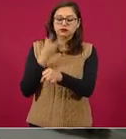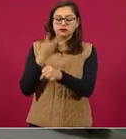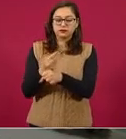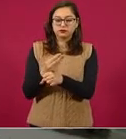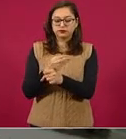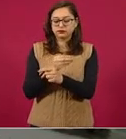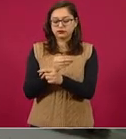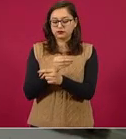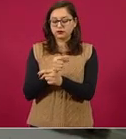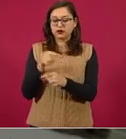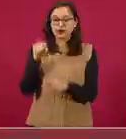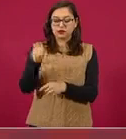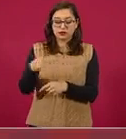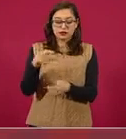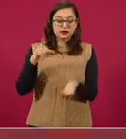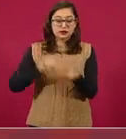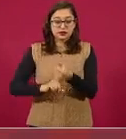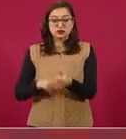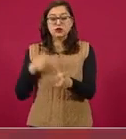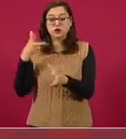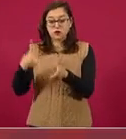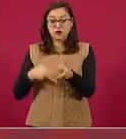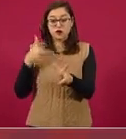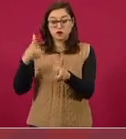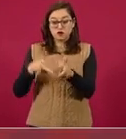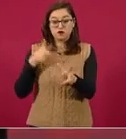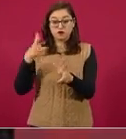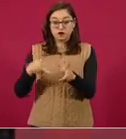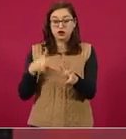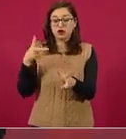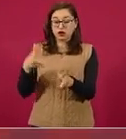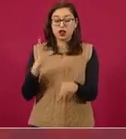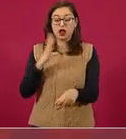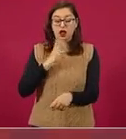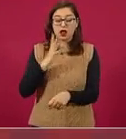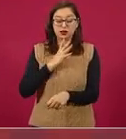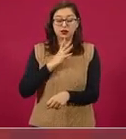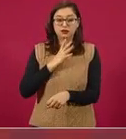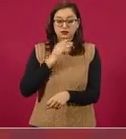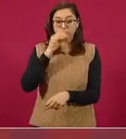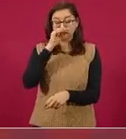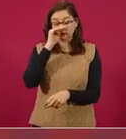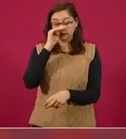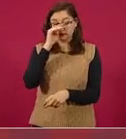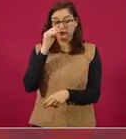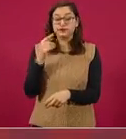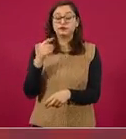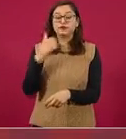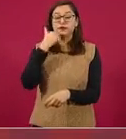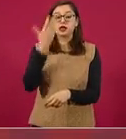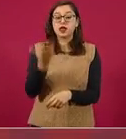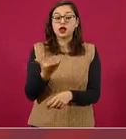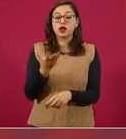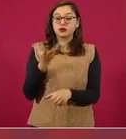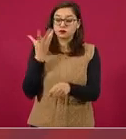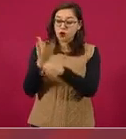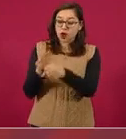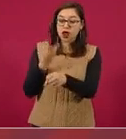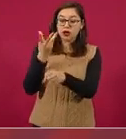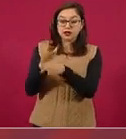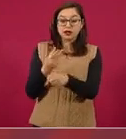ciudad del ferrocarril desde hace mucho tiempo, y queremos liberar la ciudad